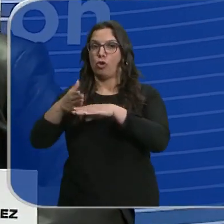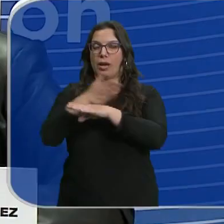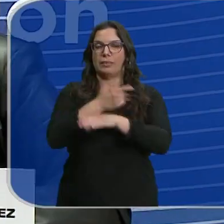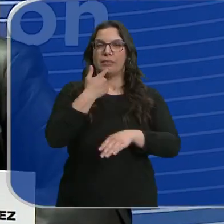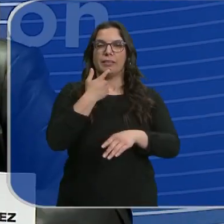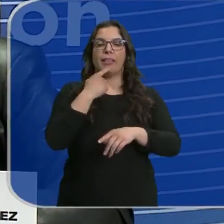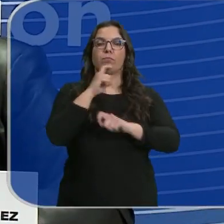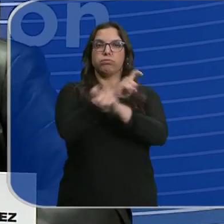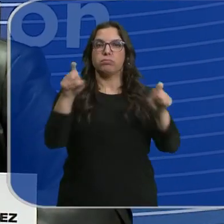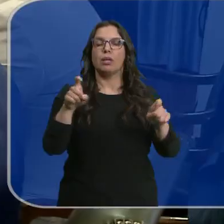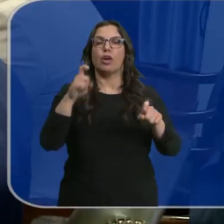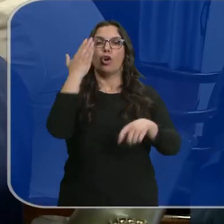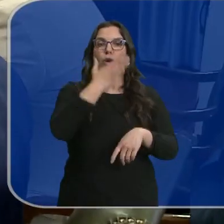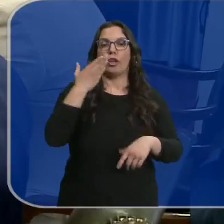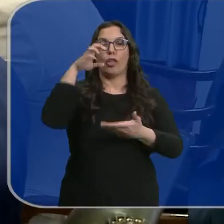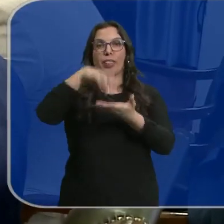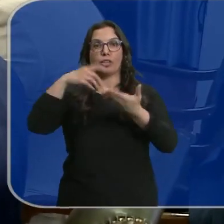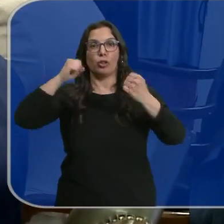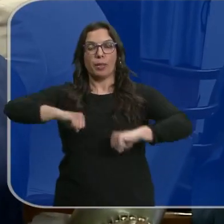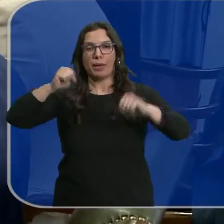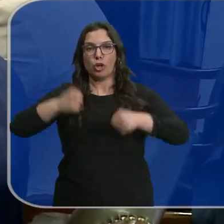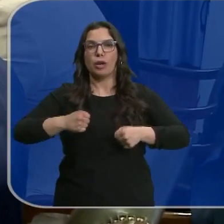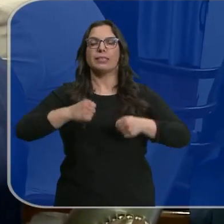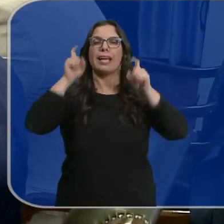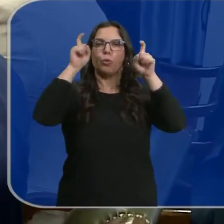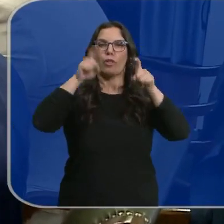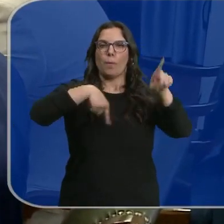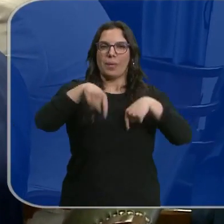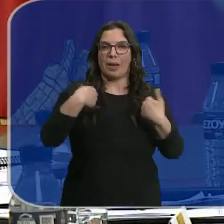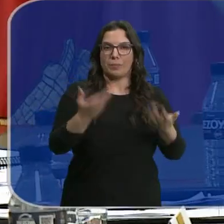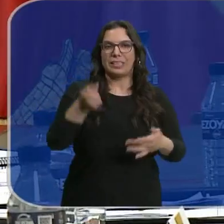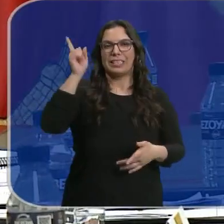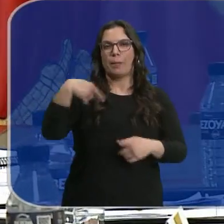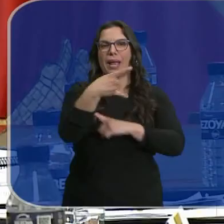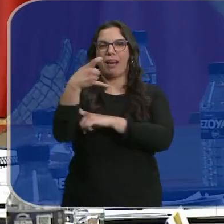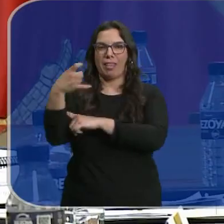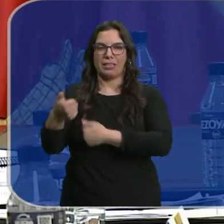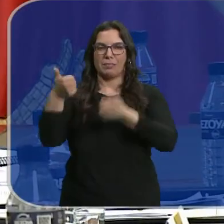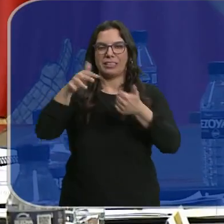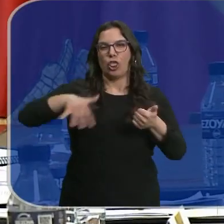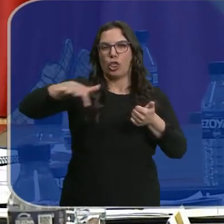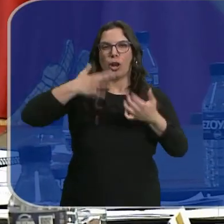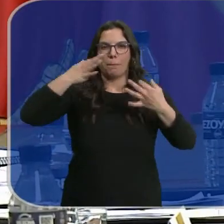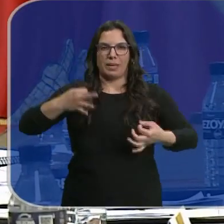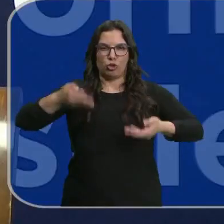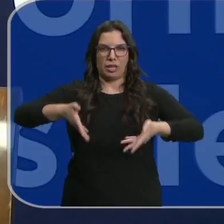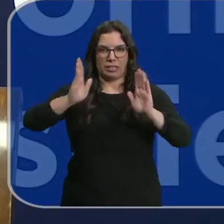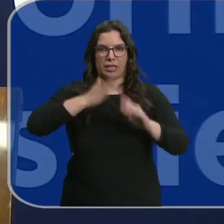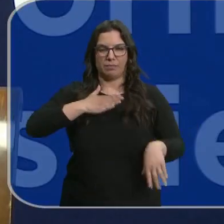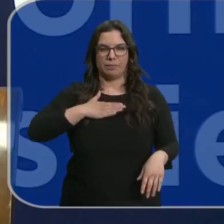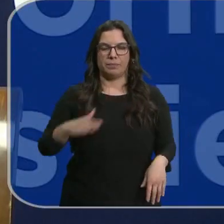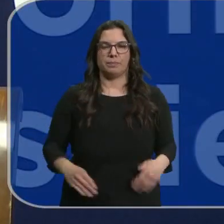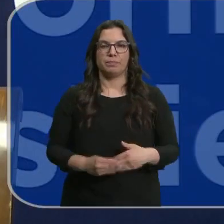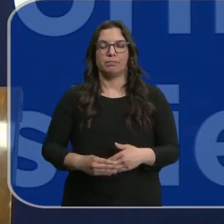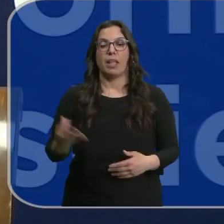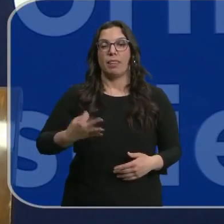de educación vial en colegios y centros de mayores. Y más radares también en puntos críticos de nuestras carreteras. Hay que